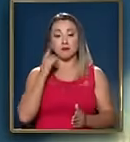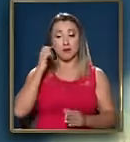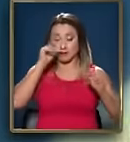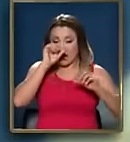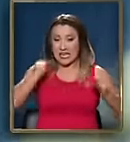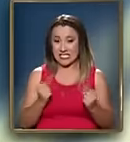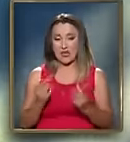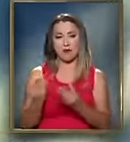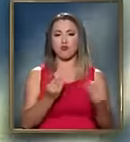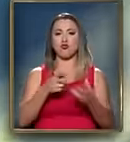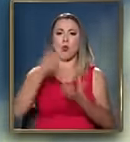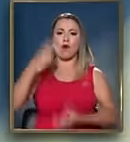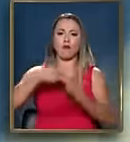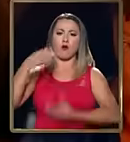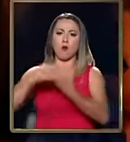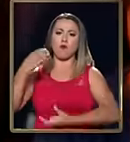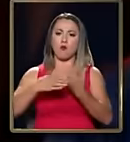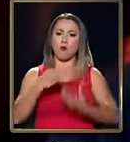juro.